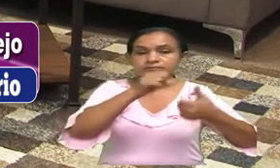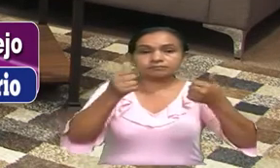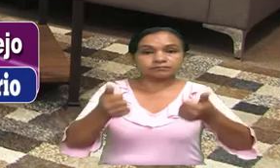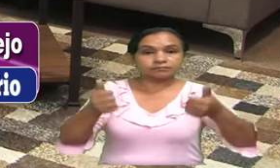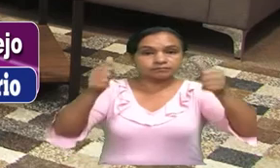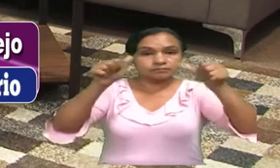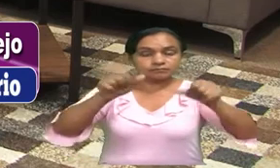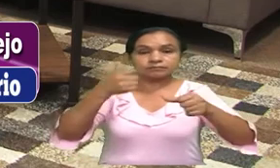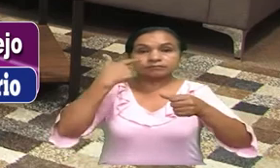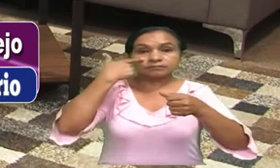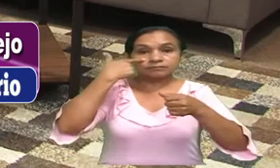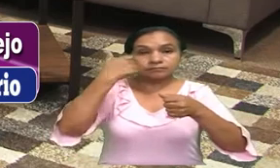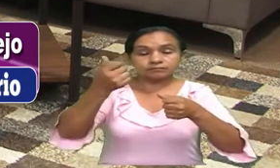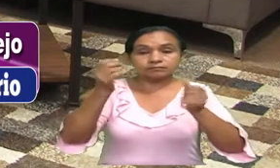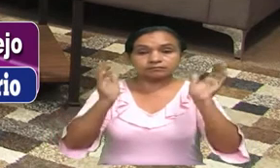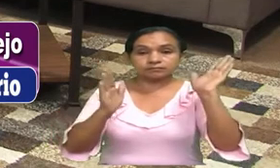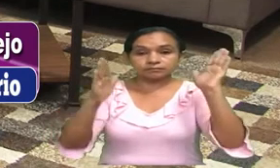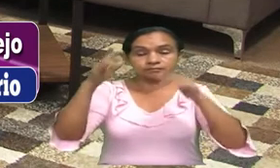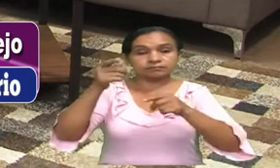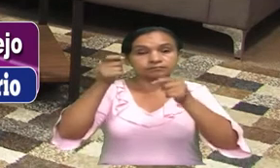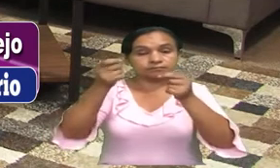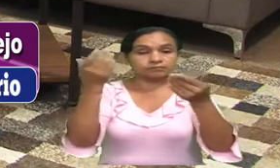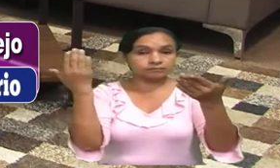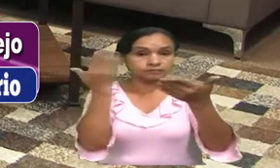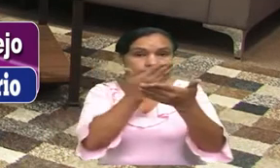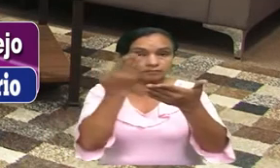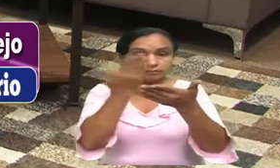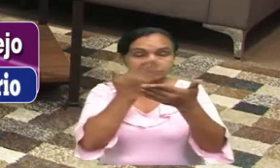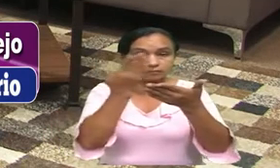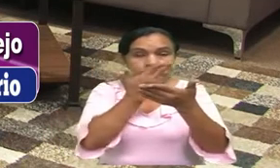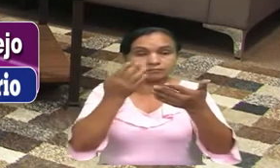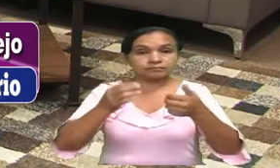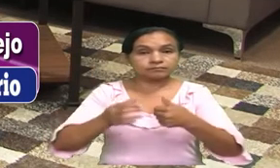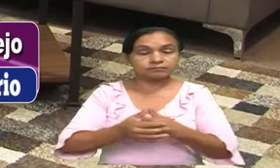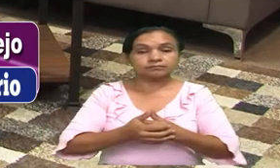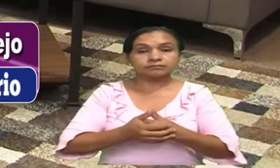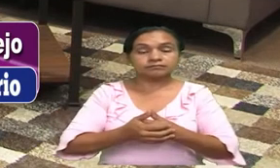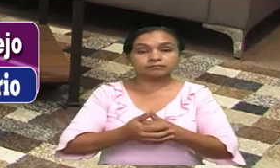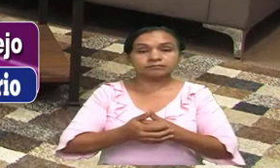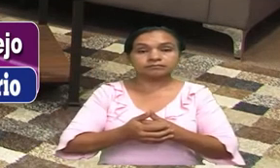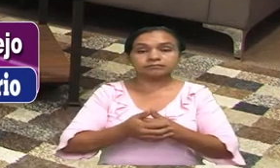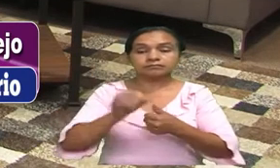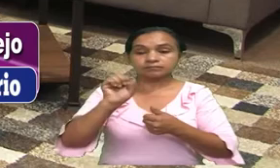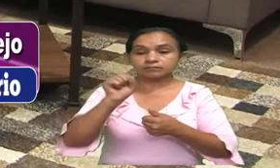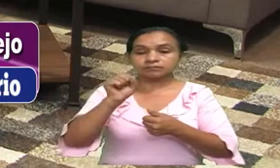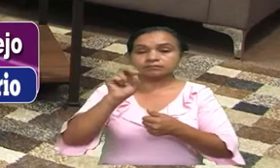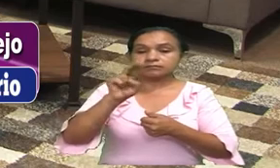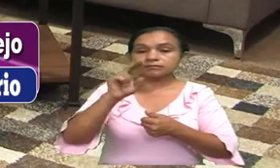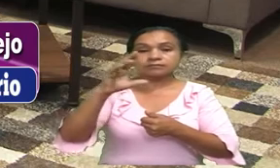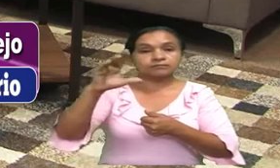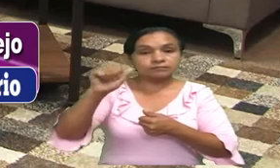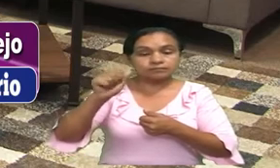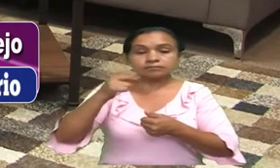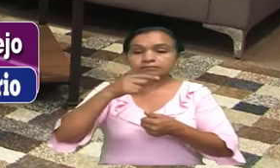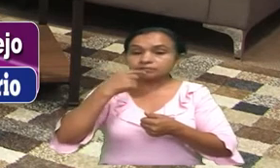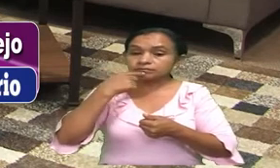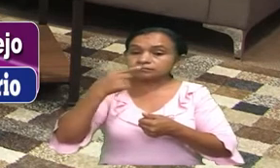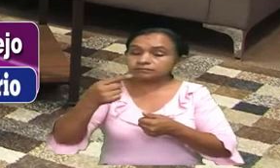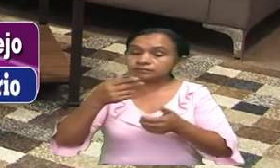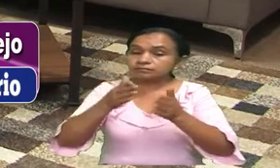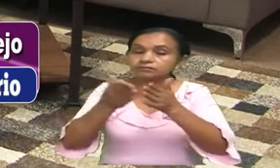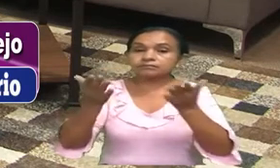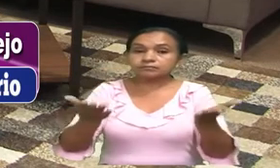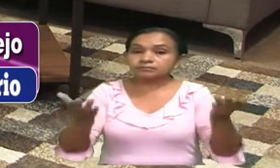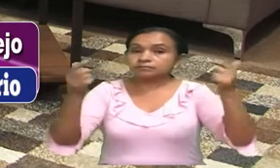convenio de reconocimiento de títulos y estudios que el SUCA lo ha venido promoviendo, pero